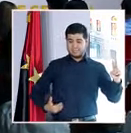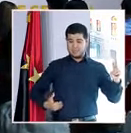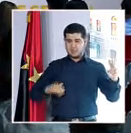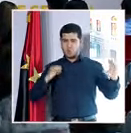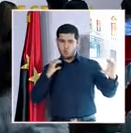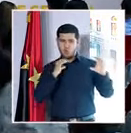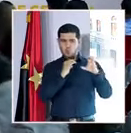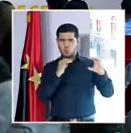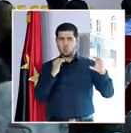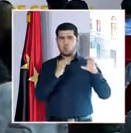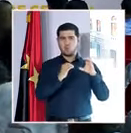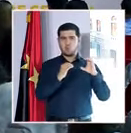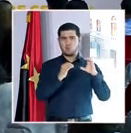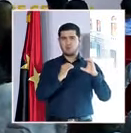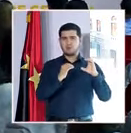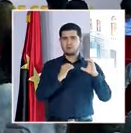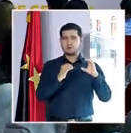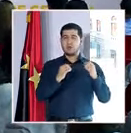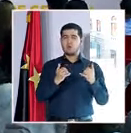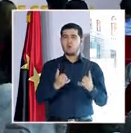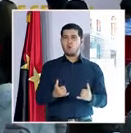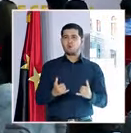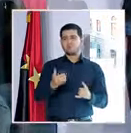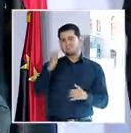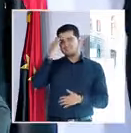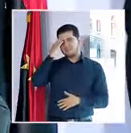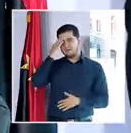Quienes de pronto hoy tienen una mayor edad,